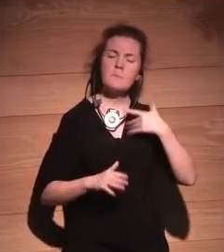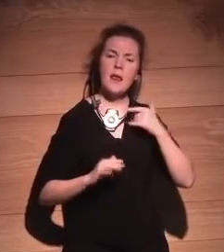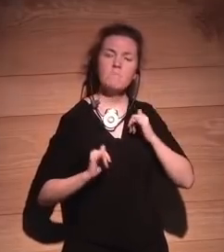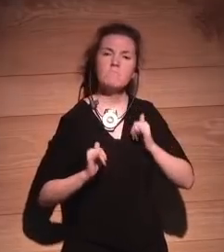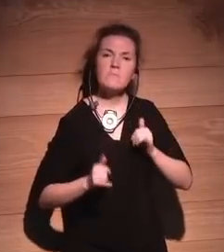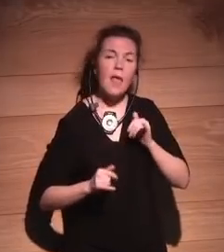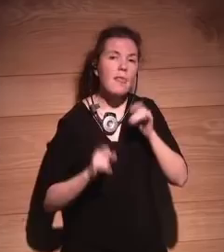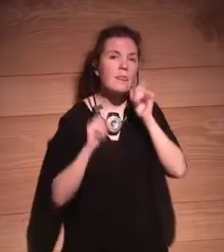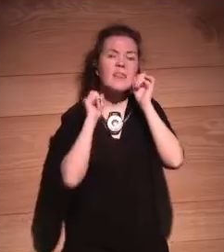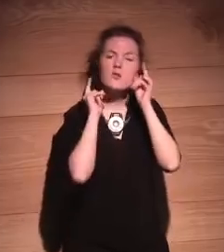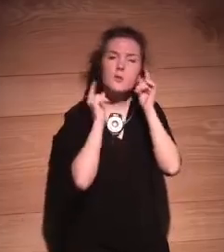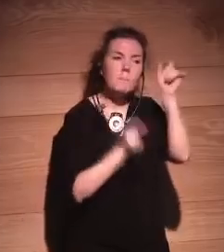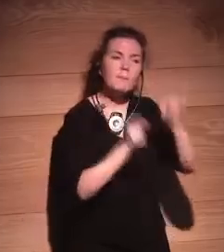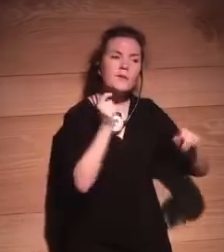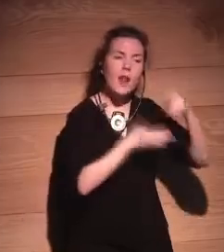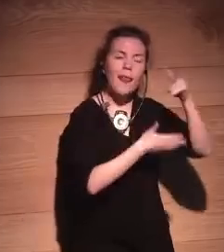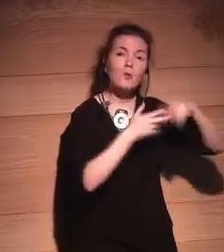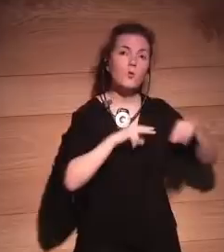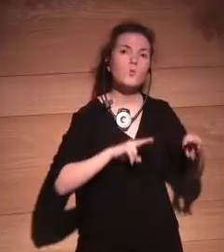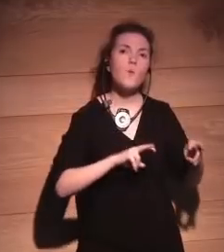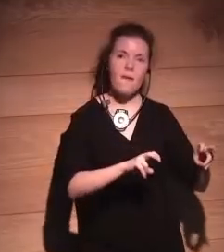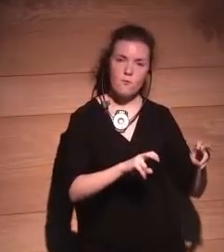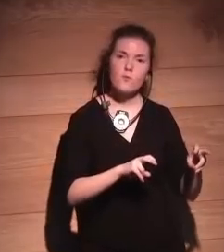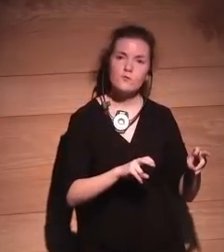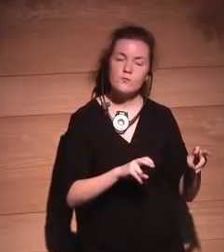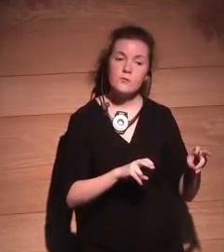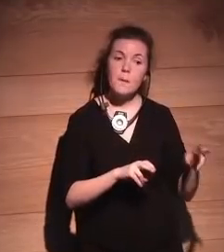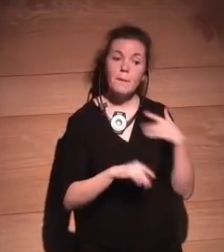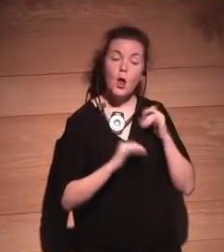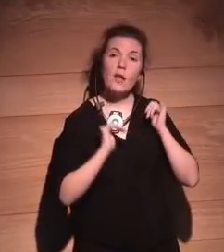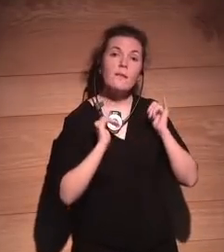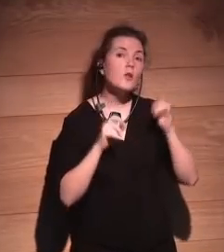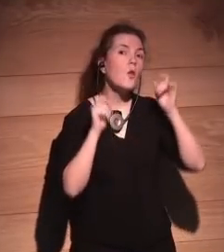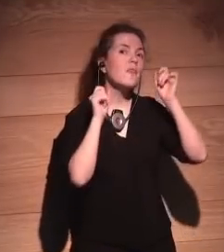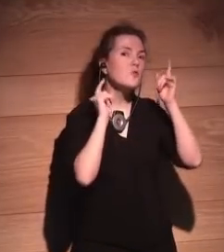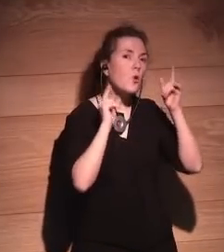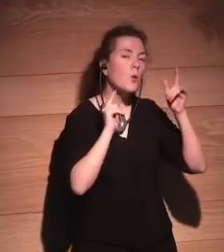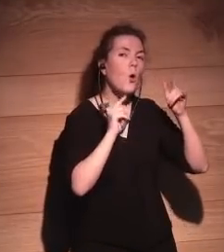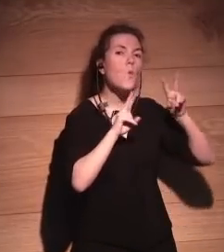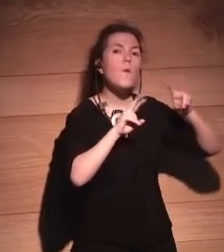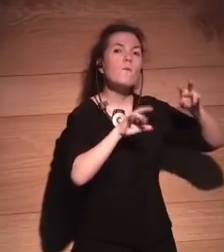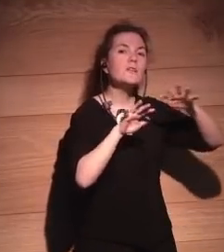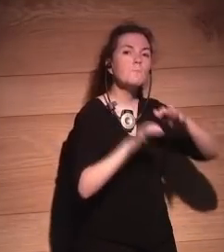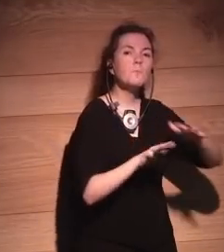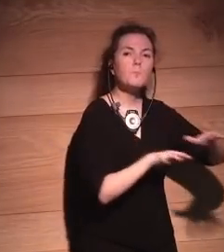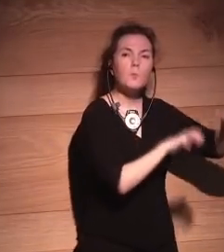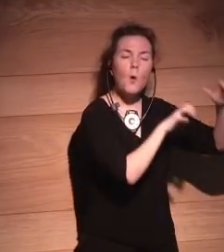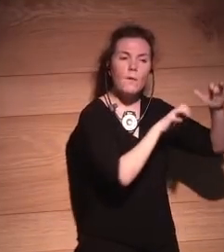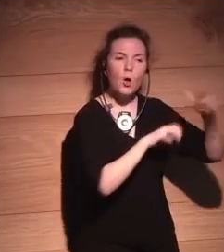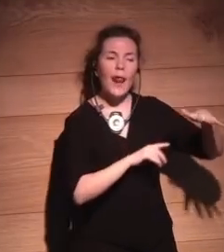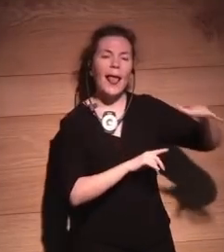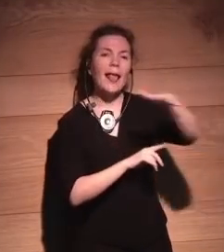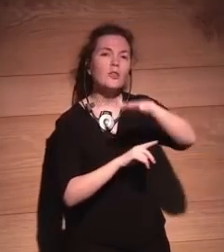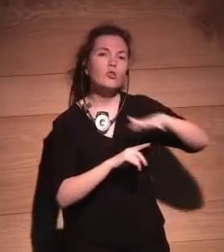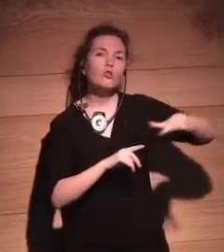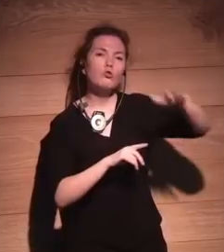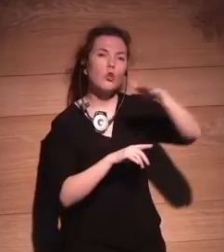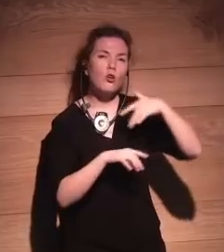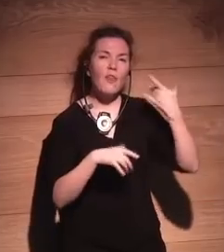a nuevos lectores. Pero llegar y descubrir a nuevos lectores en unos entornos de grandísima fragmentación